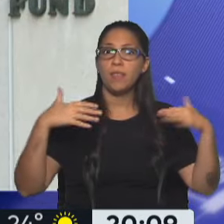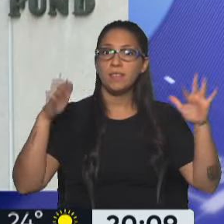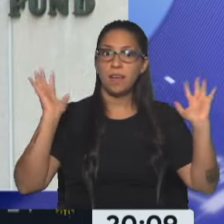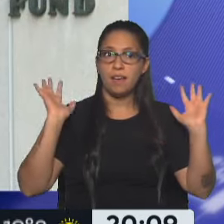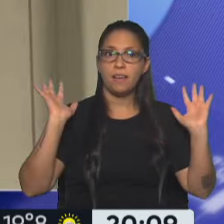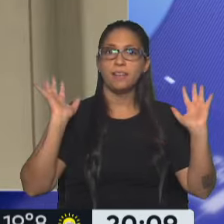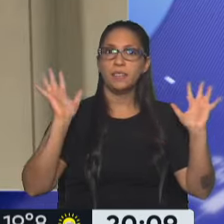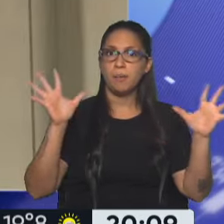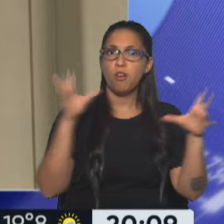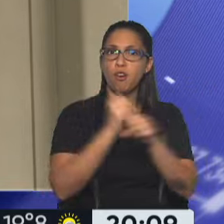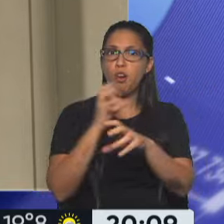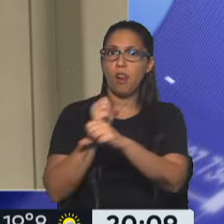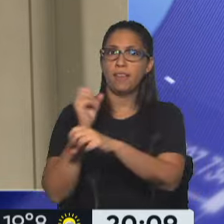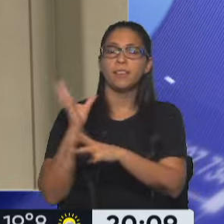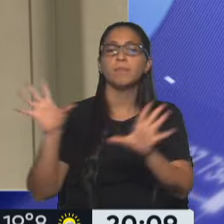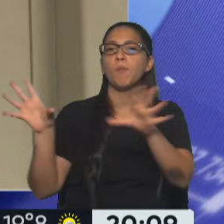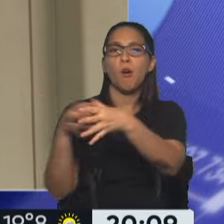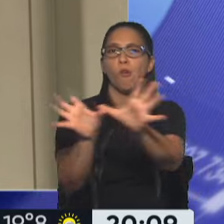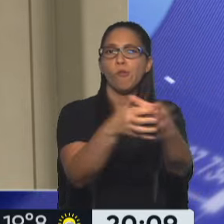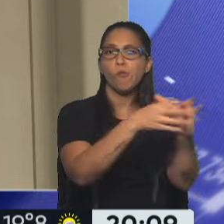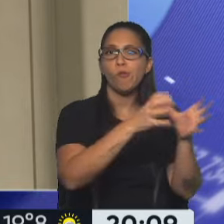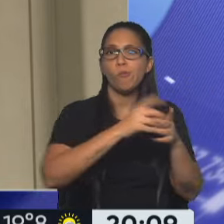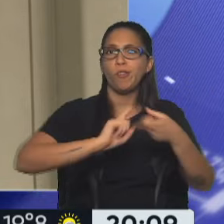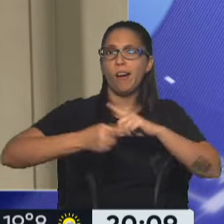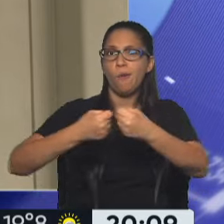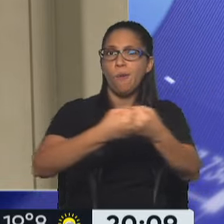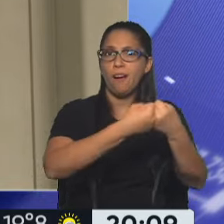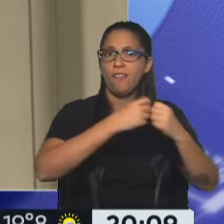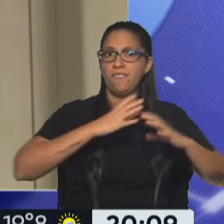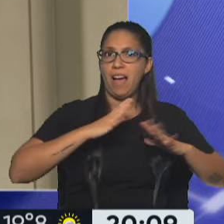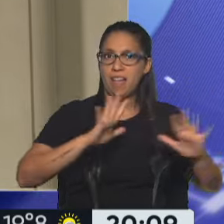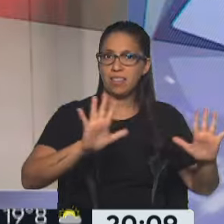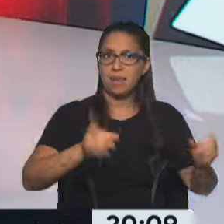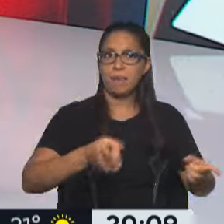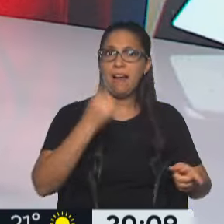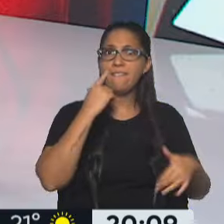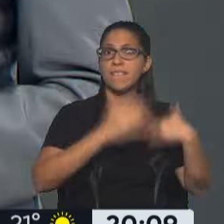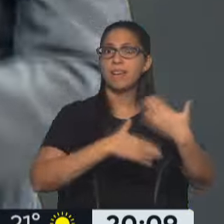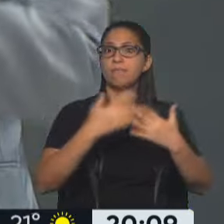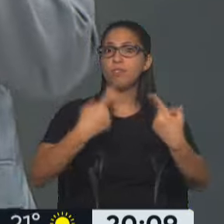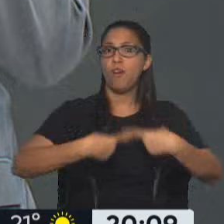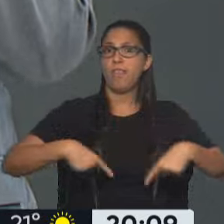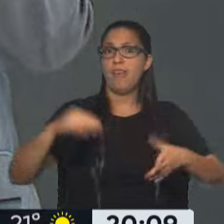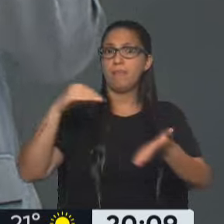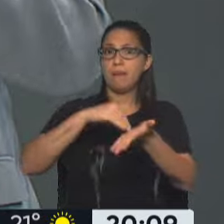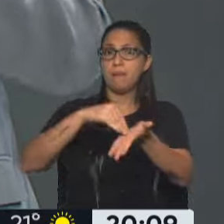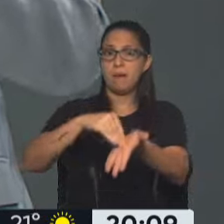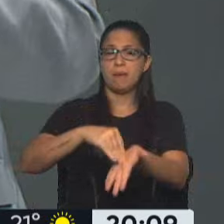los colectivos que Caputo aún no pudo cerrar. Exactamente. Bueno, en minutos vamos a estar desarrollando estas declaraciones,